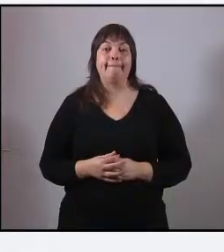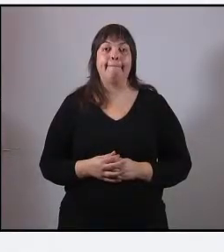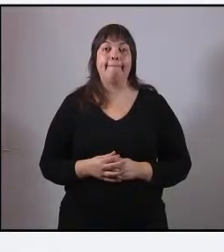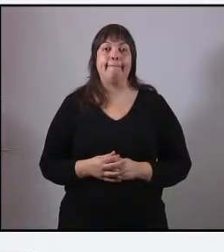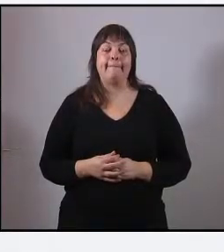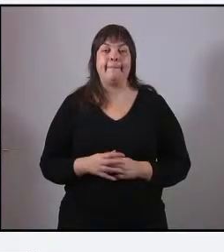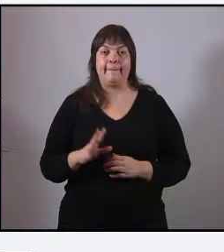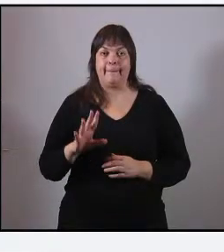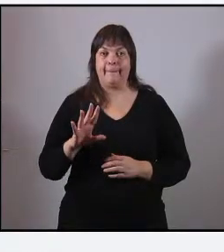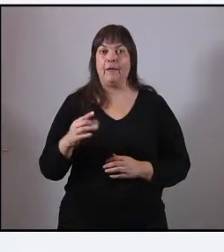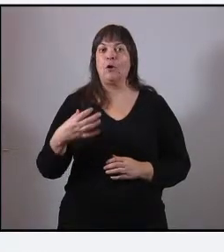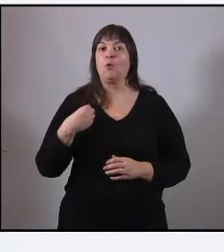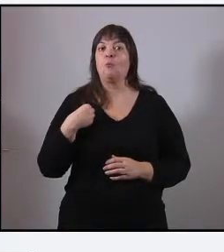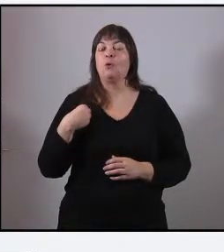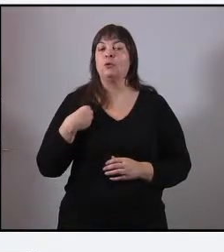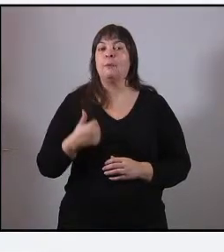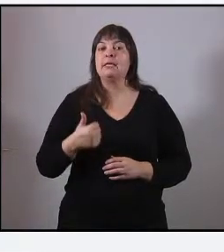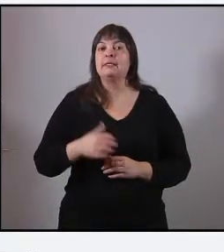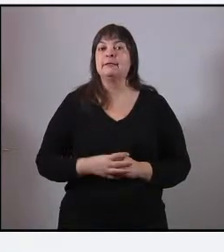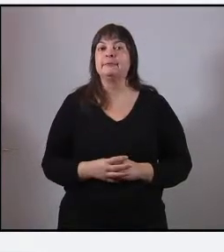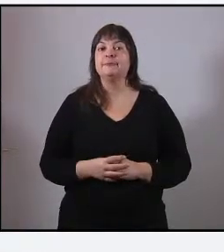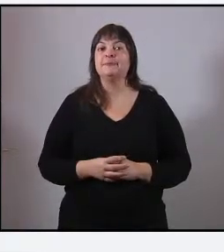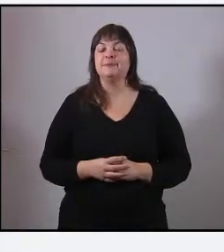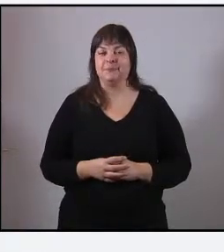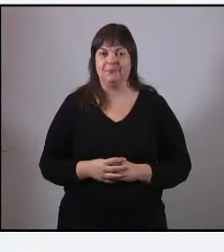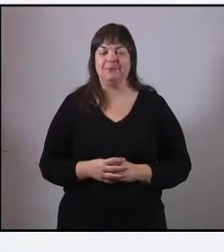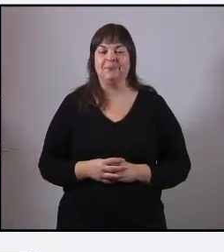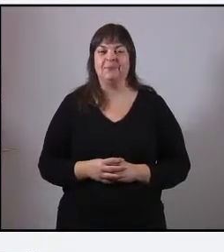¿Sí? ¿Alguna otra cuestión? Claro que sí.